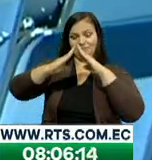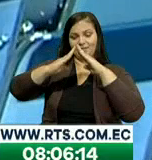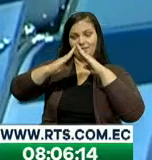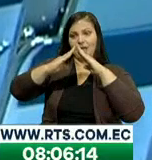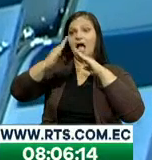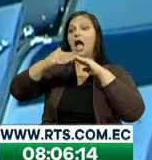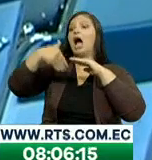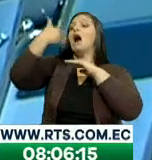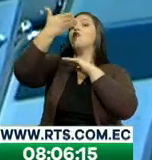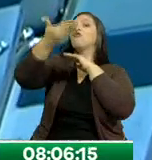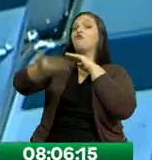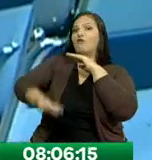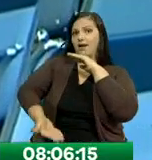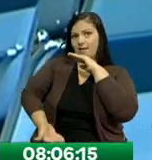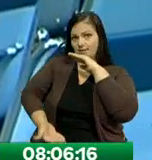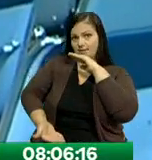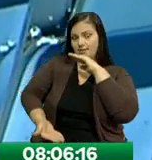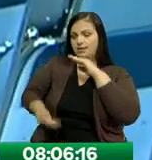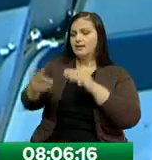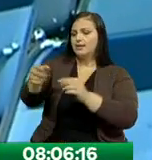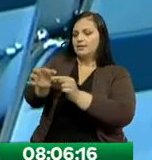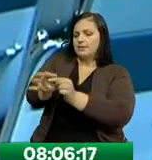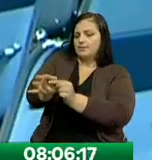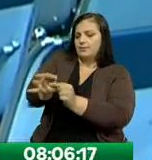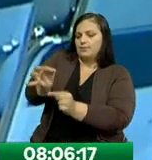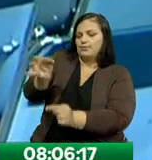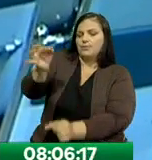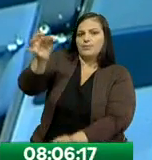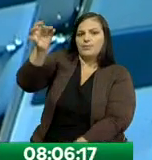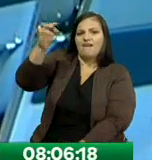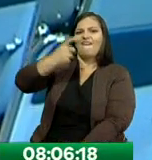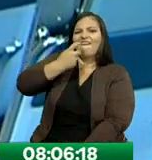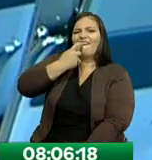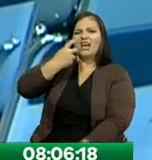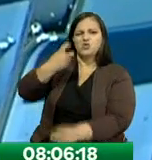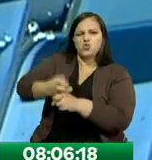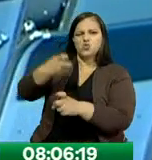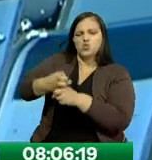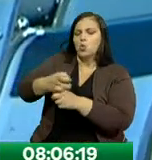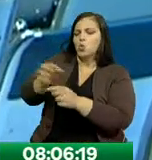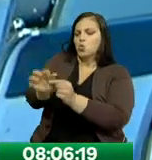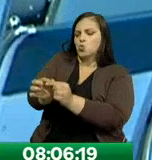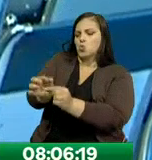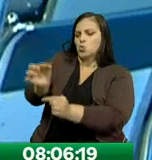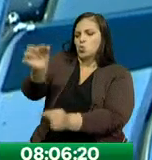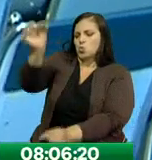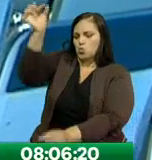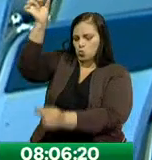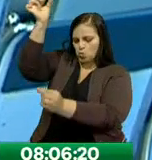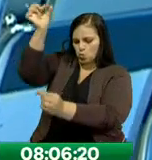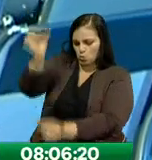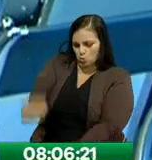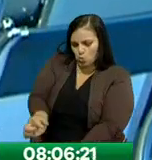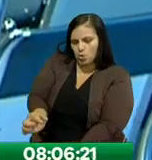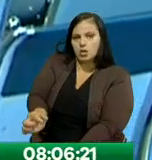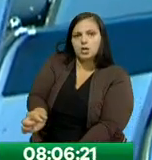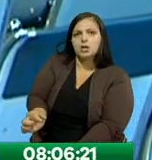desbaratar media casa para cambiar el fierrito de tierra. Y cuando cambias el fierrito de tierra, te